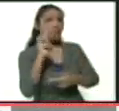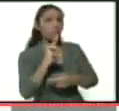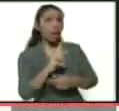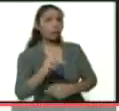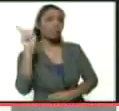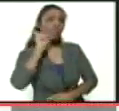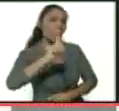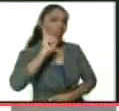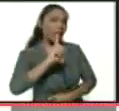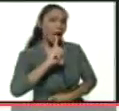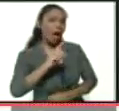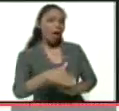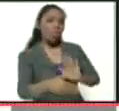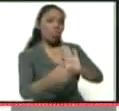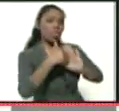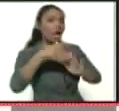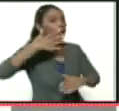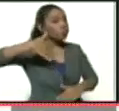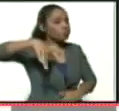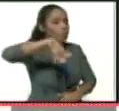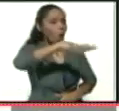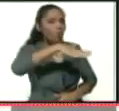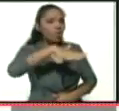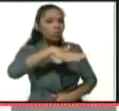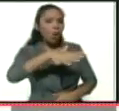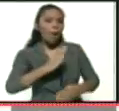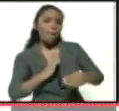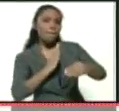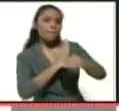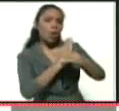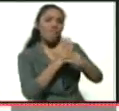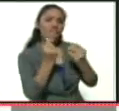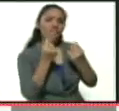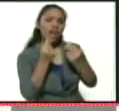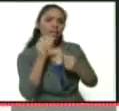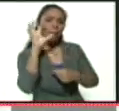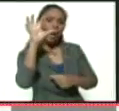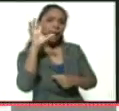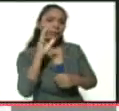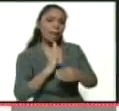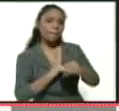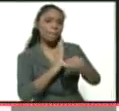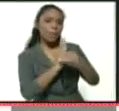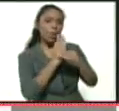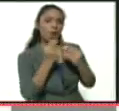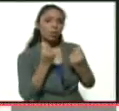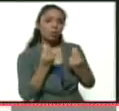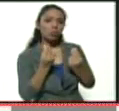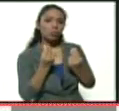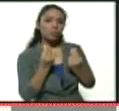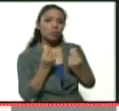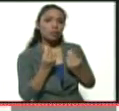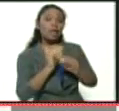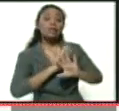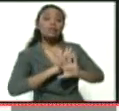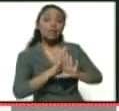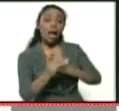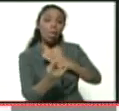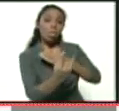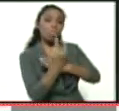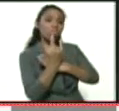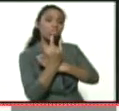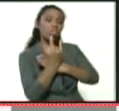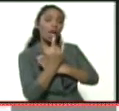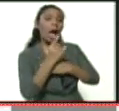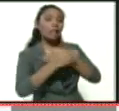Mentira. Perjudican a todos, trancan las finanzas del país y paralizan la economía. Ya engañaron antes al